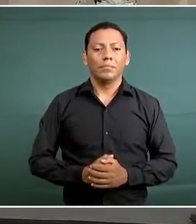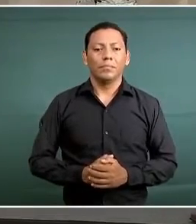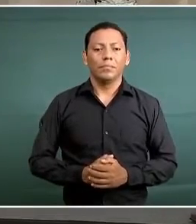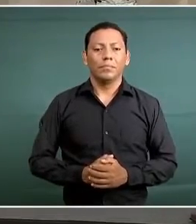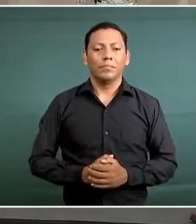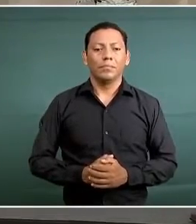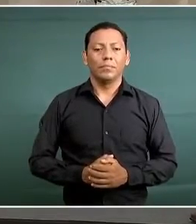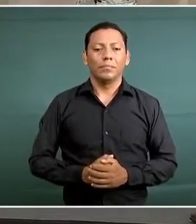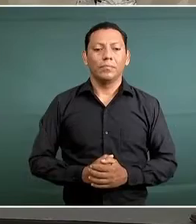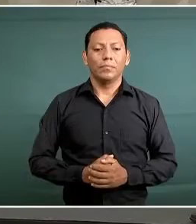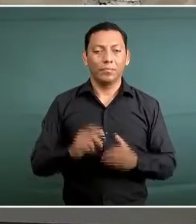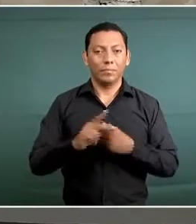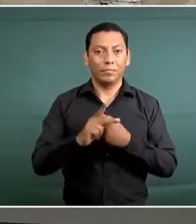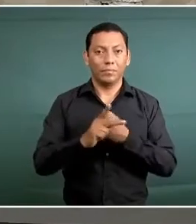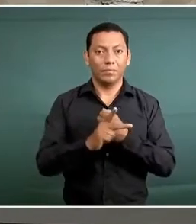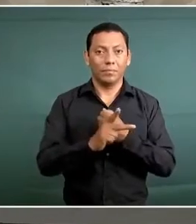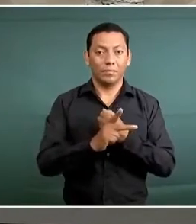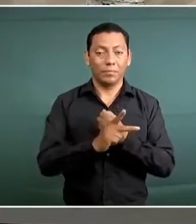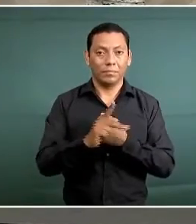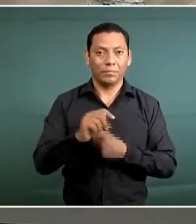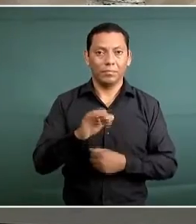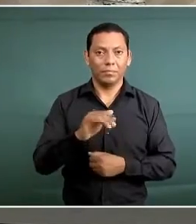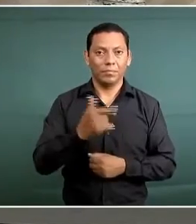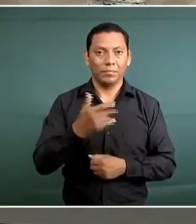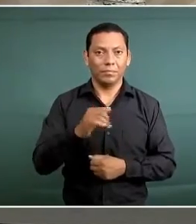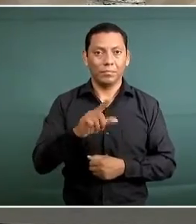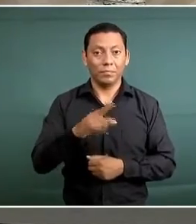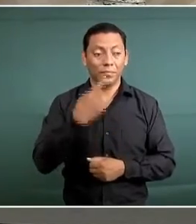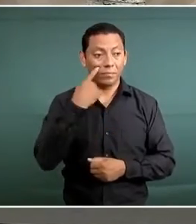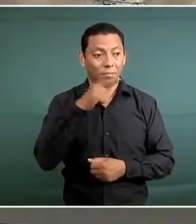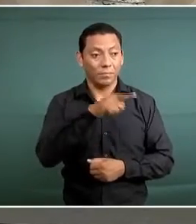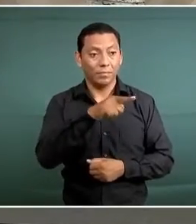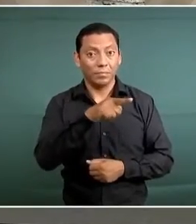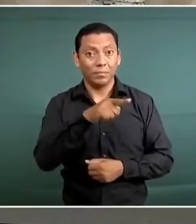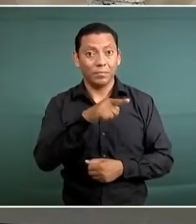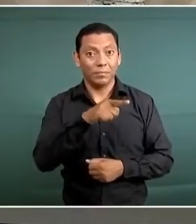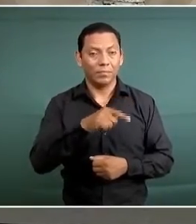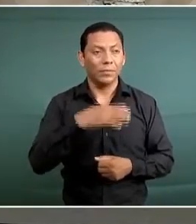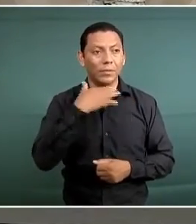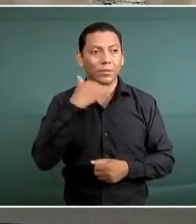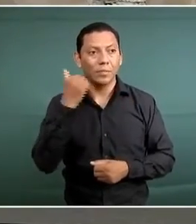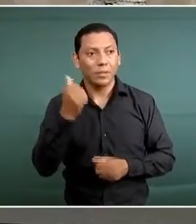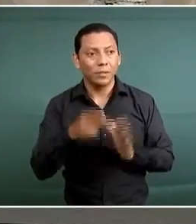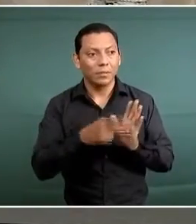Portugal dos veces más fallecidos Alemania